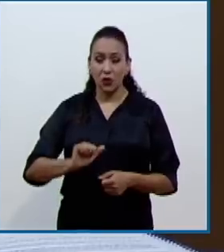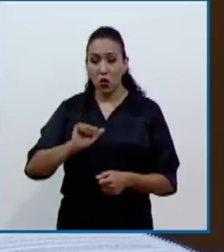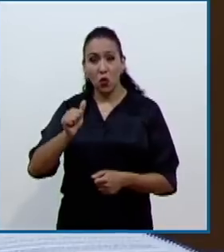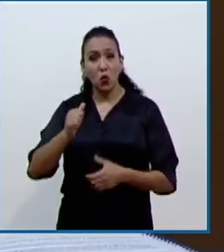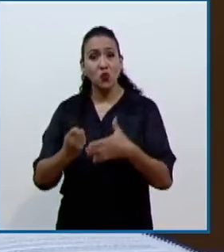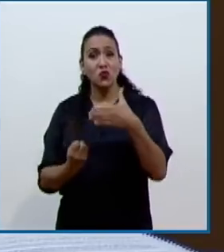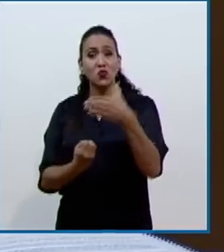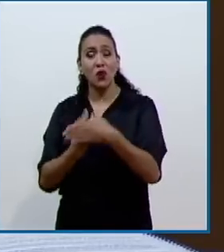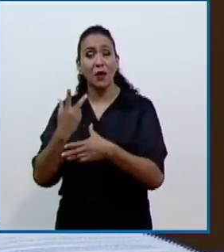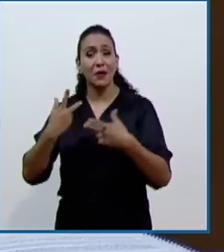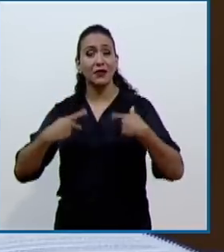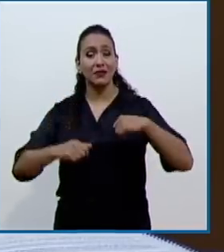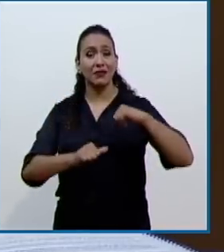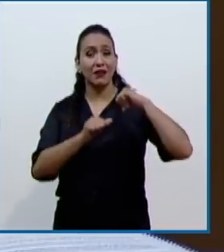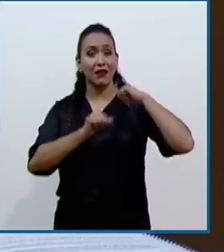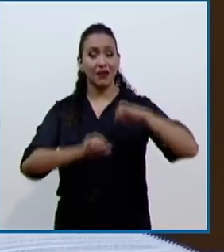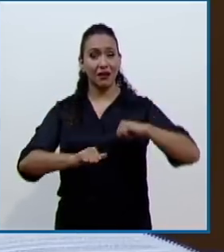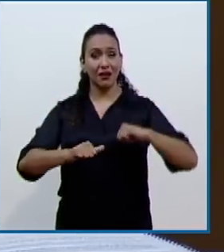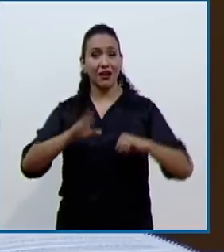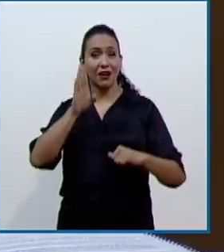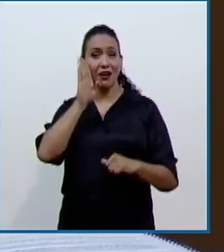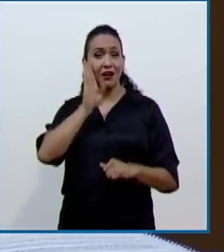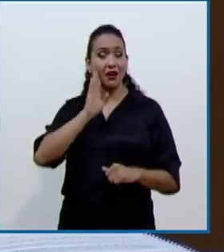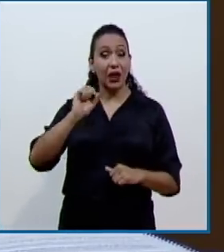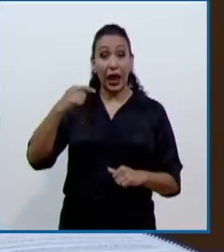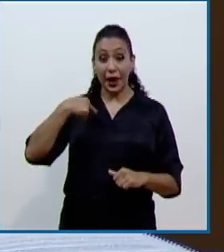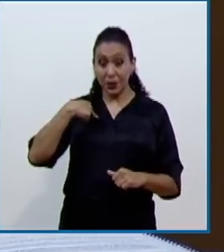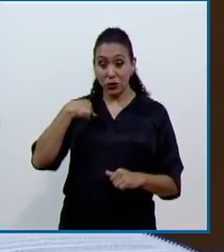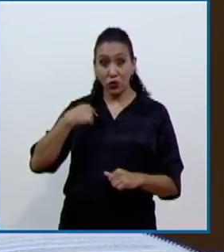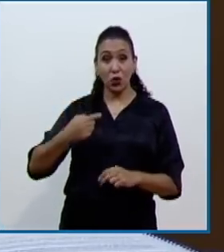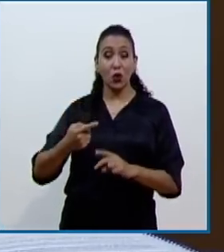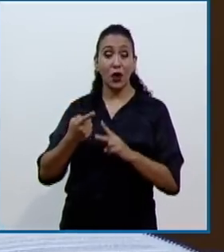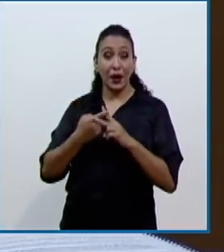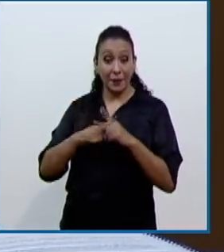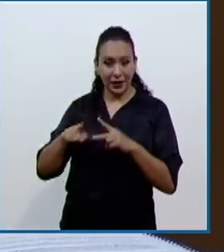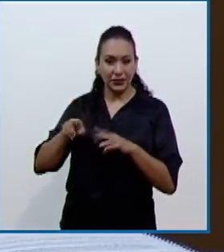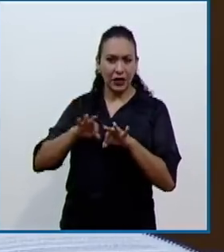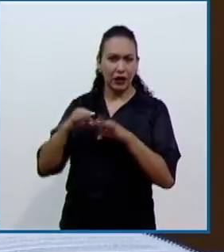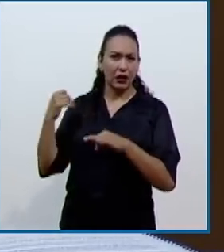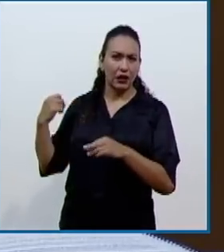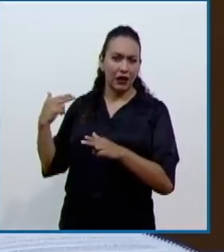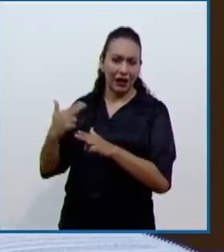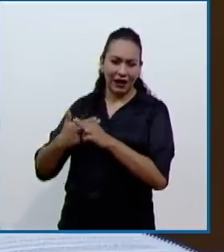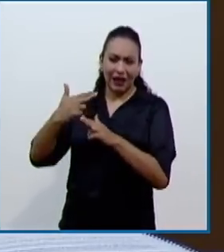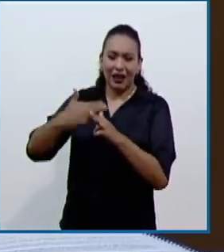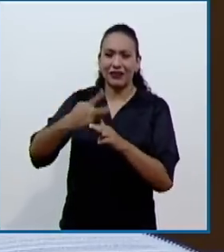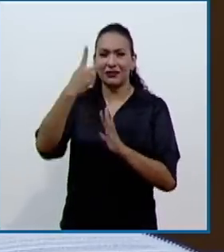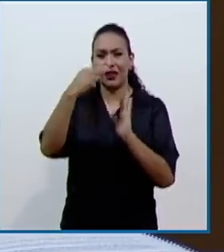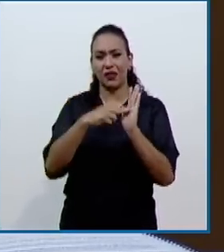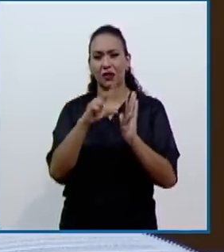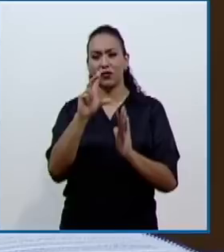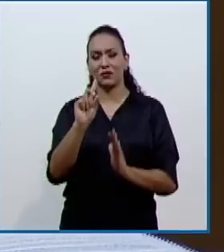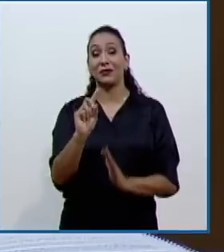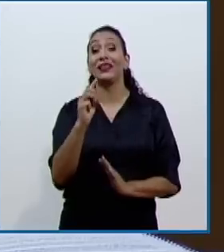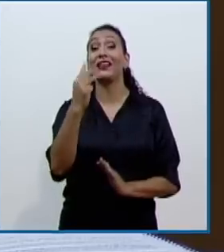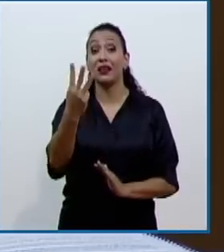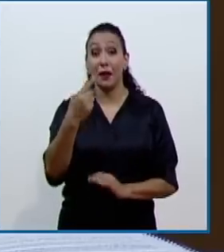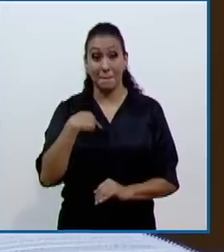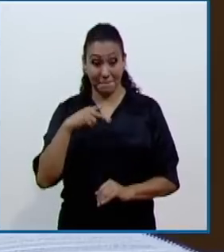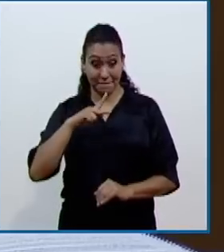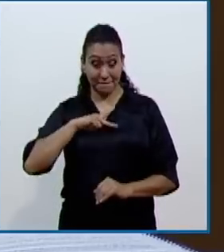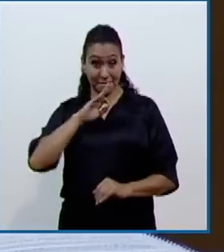cargo para el cual yo fui nombrado hasta el 2033, hoy me enfrento más que nunca a